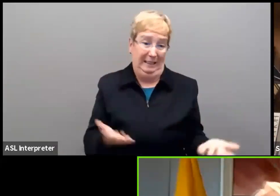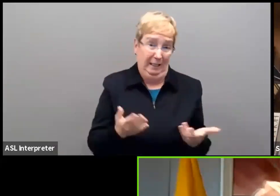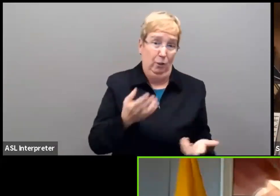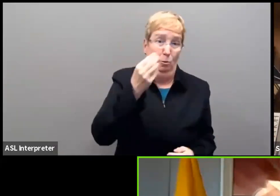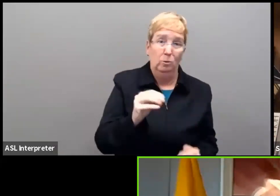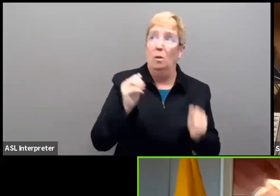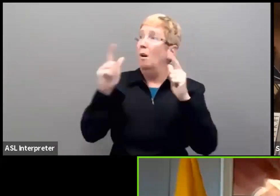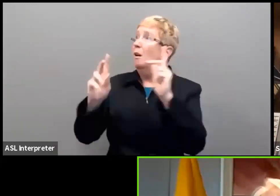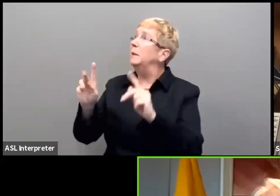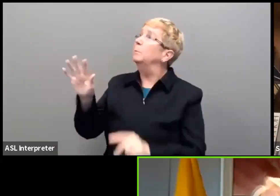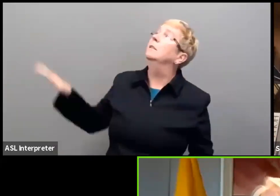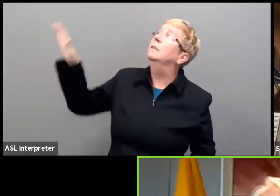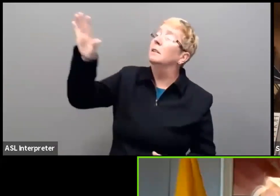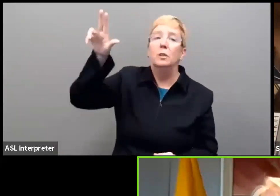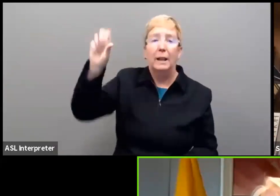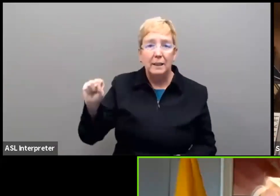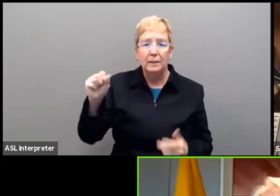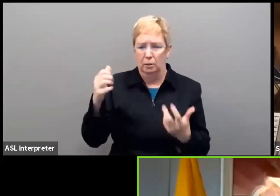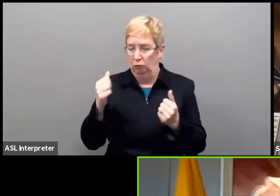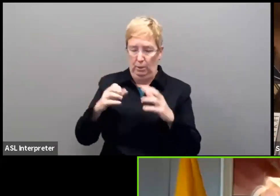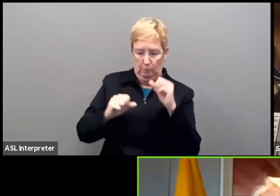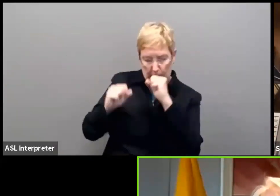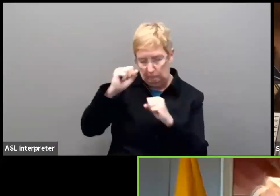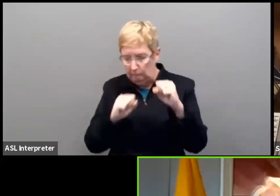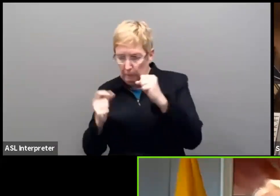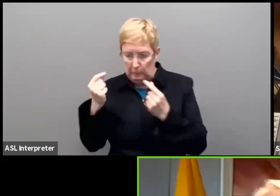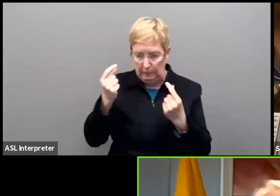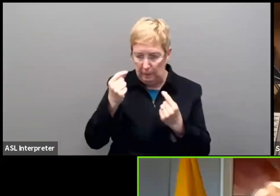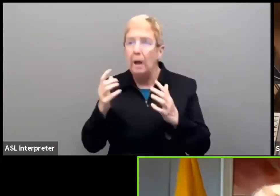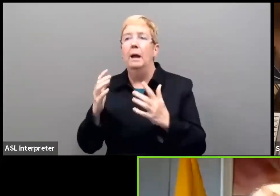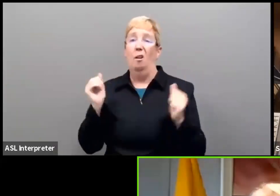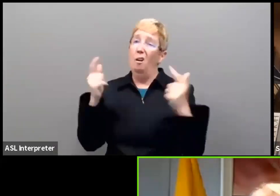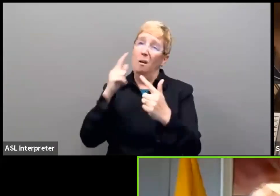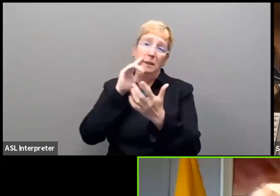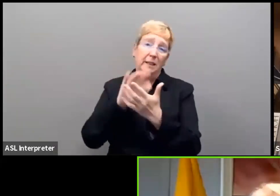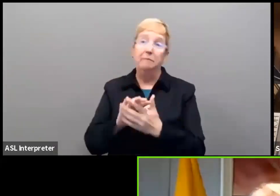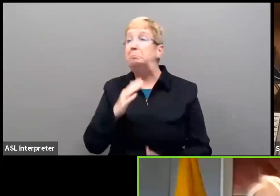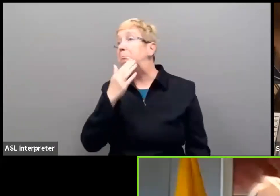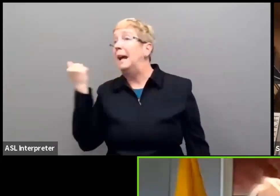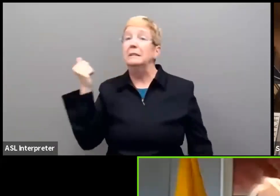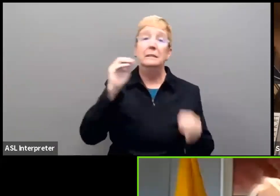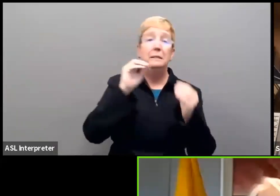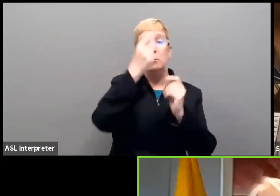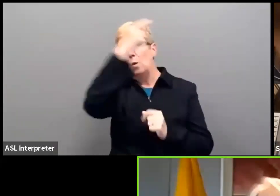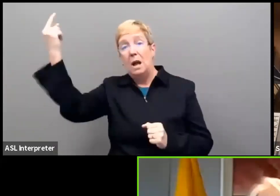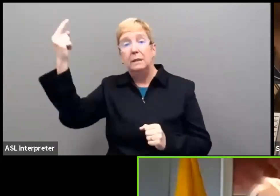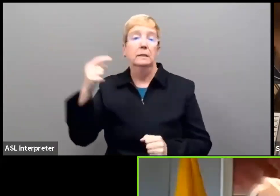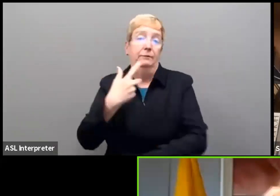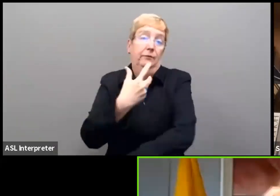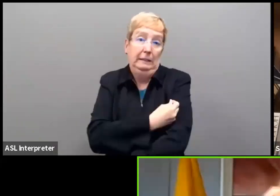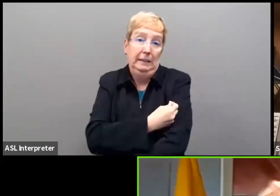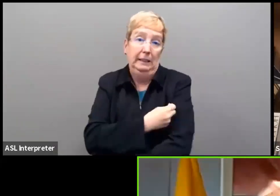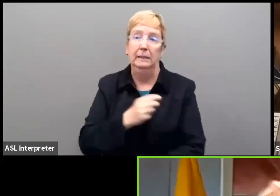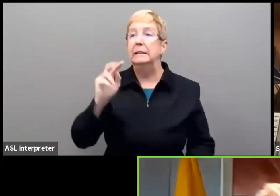5 lugares, reduzcan el número de lugares en 1. Todas estas medidas a nivel colectivo van a tener un